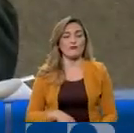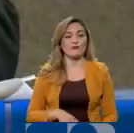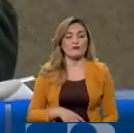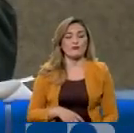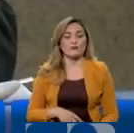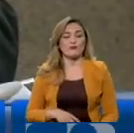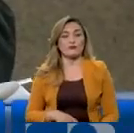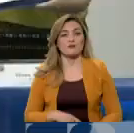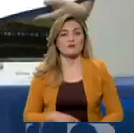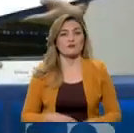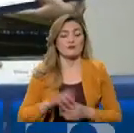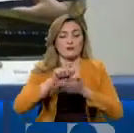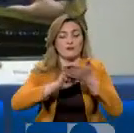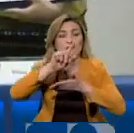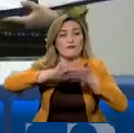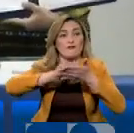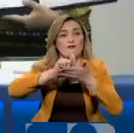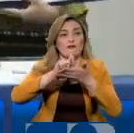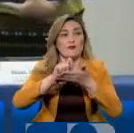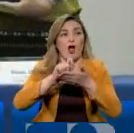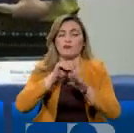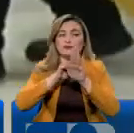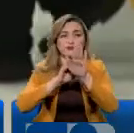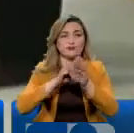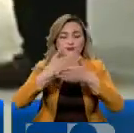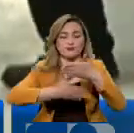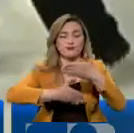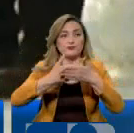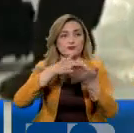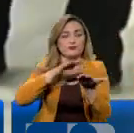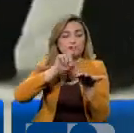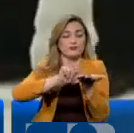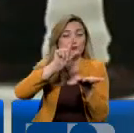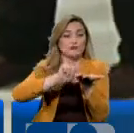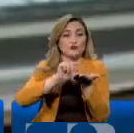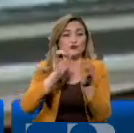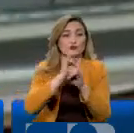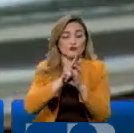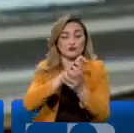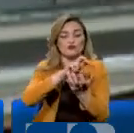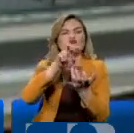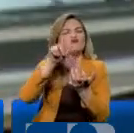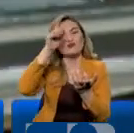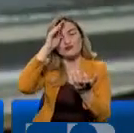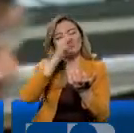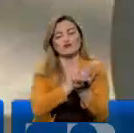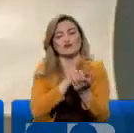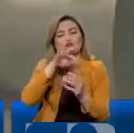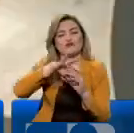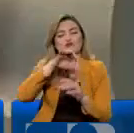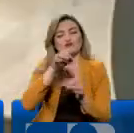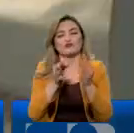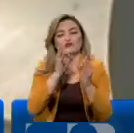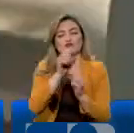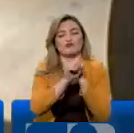La firma de este contrato garantiza la impresión de papeletas y documentos electorales por parte del Instituto Geográfico Militar para las elecciones generales de